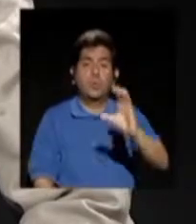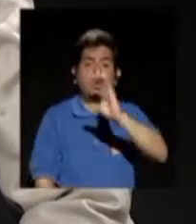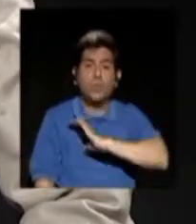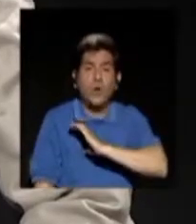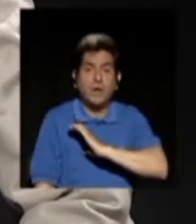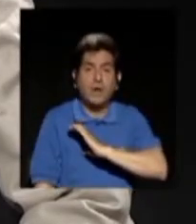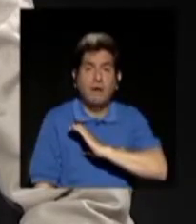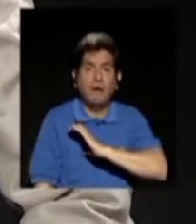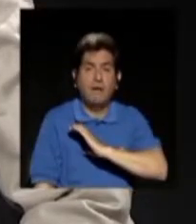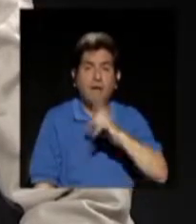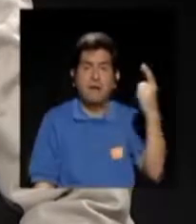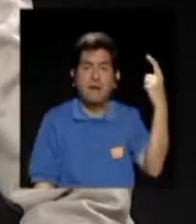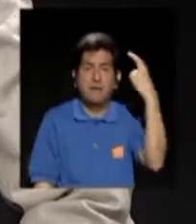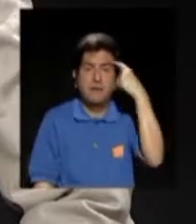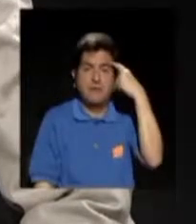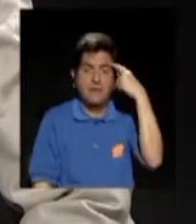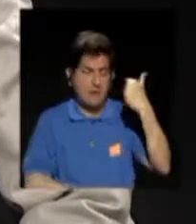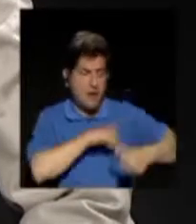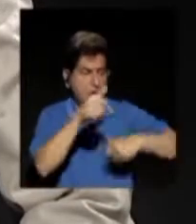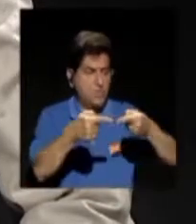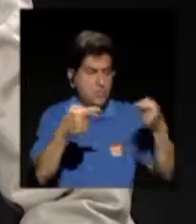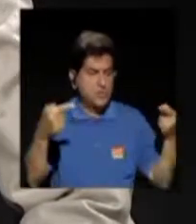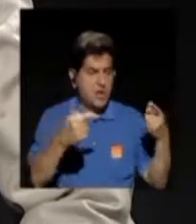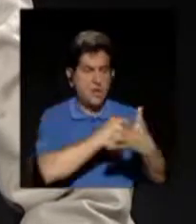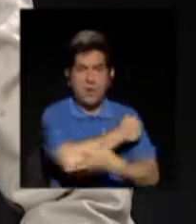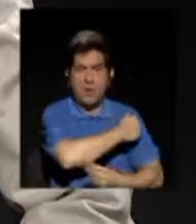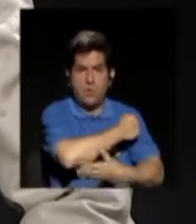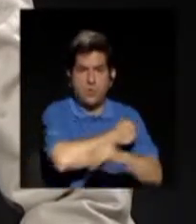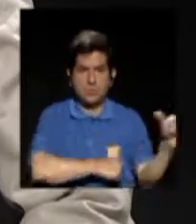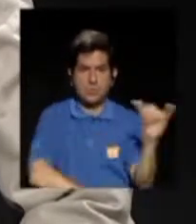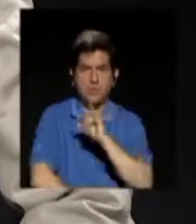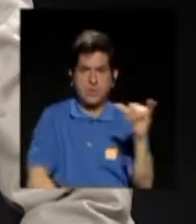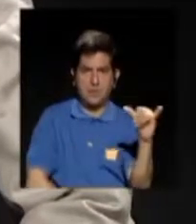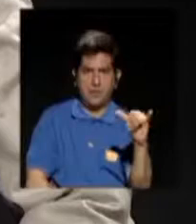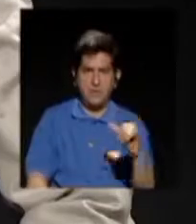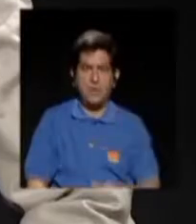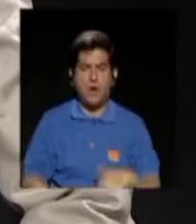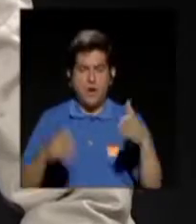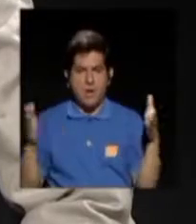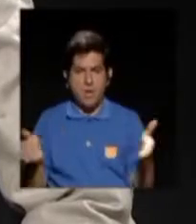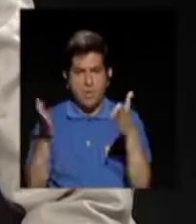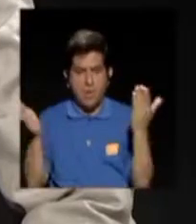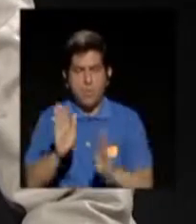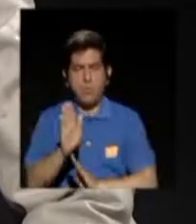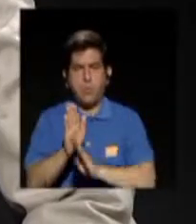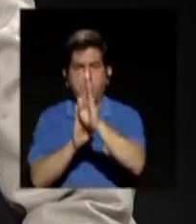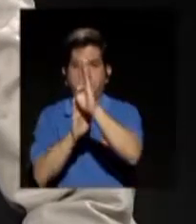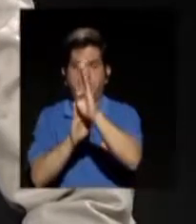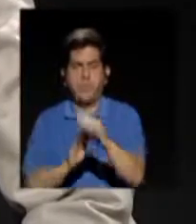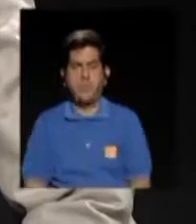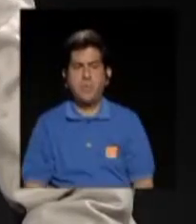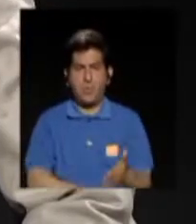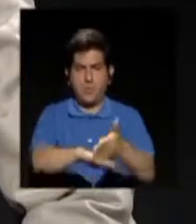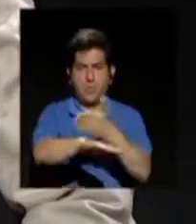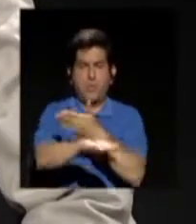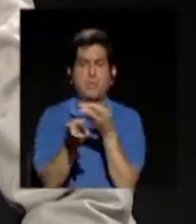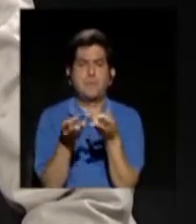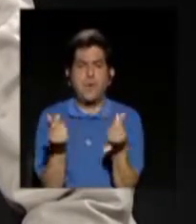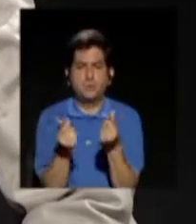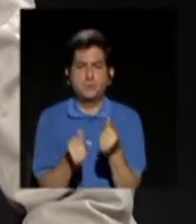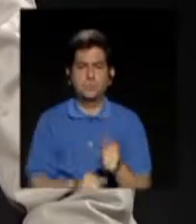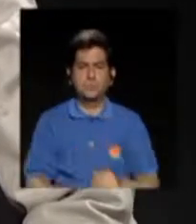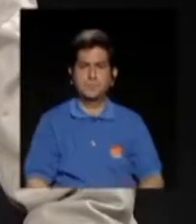tanto para combatir la pobreza como para impulsar el desarrollo a través de mejoras en la